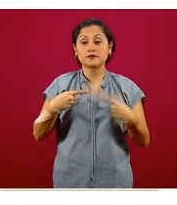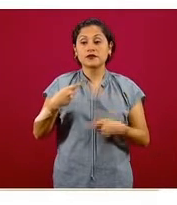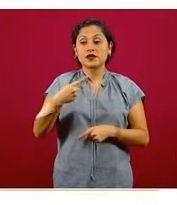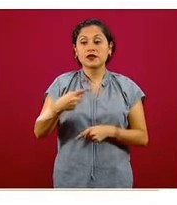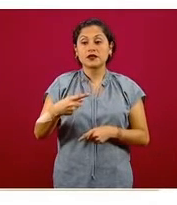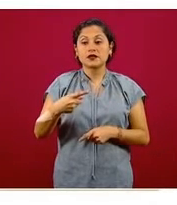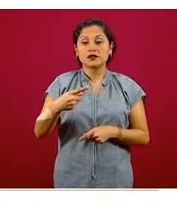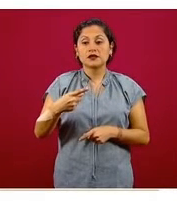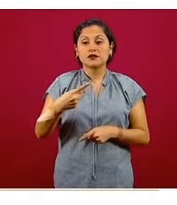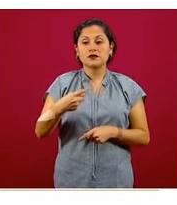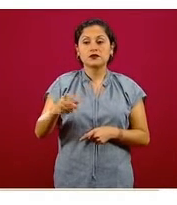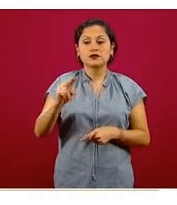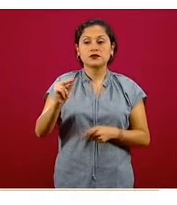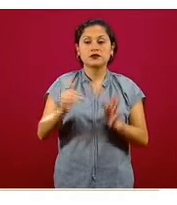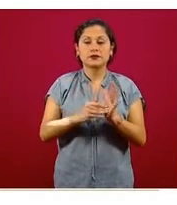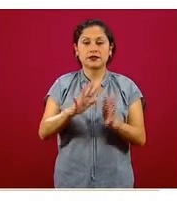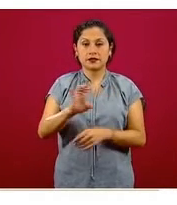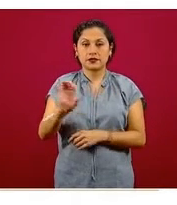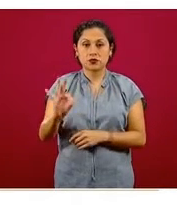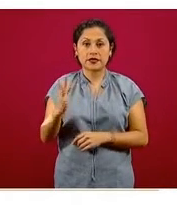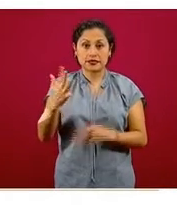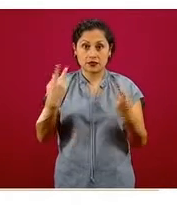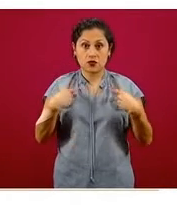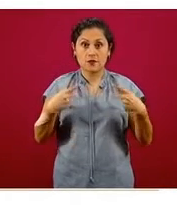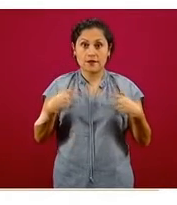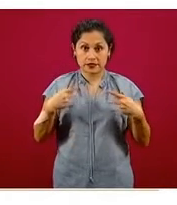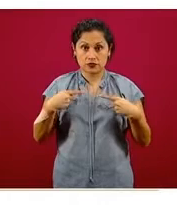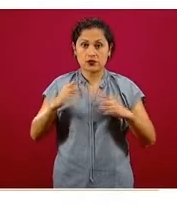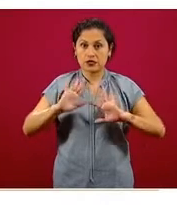180.545, pero además agregamos los